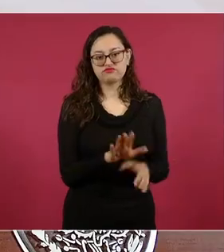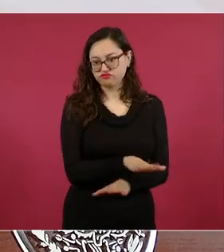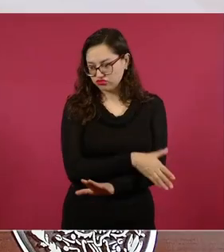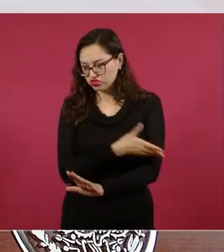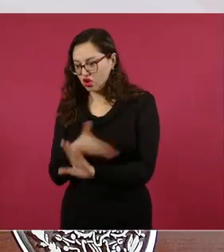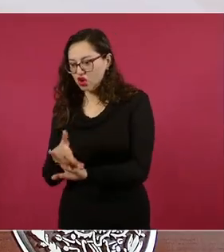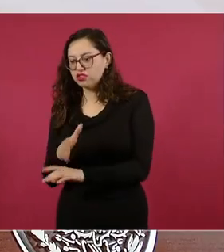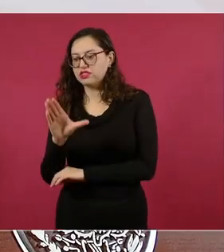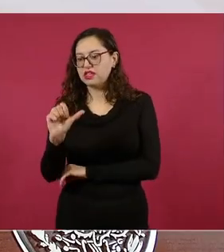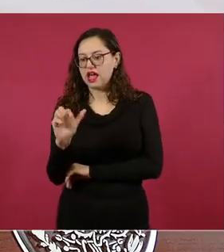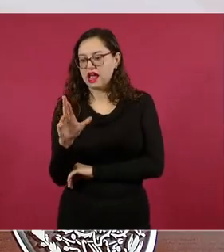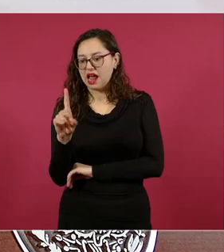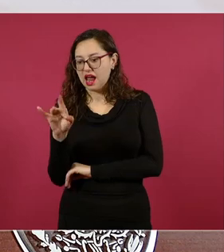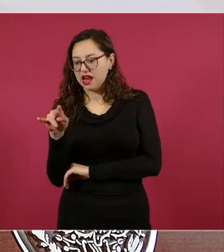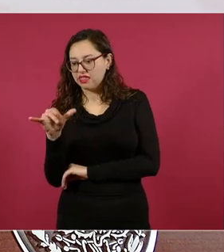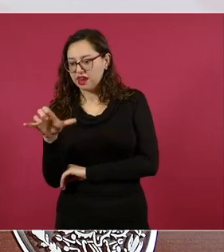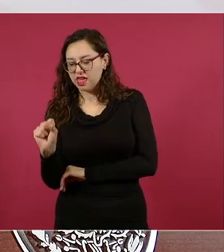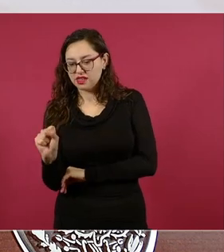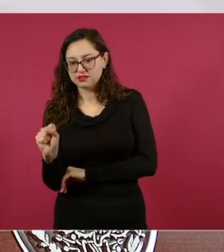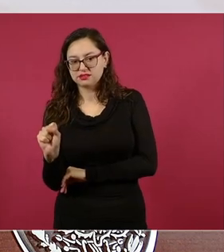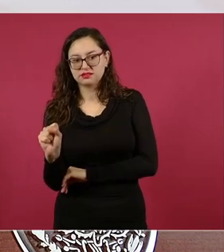anticardenista.